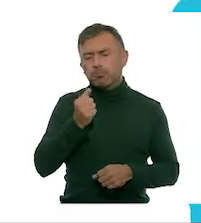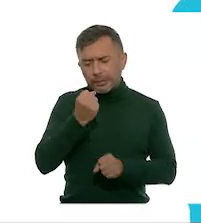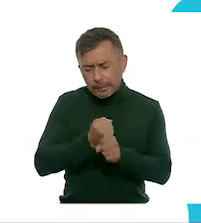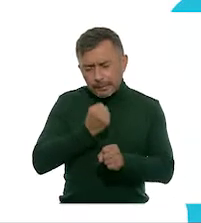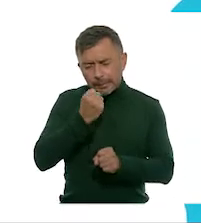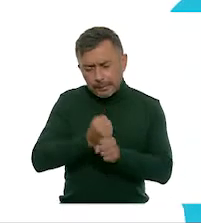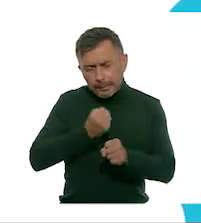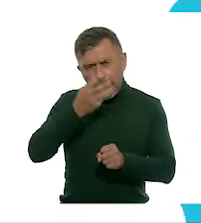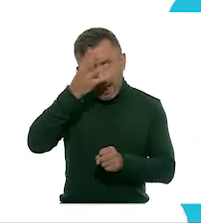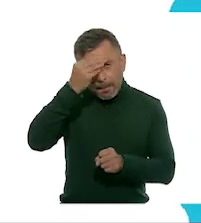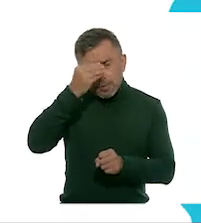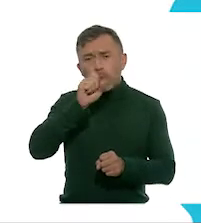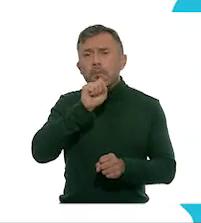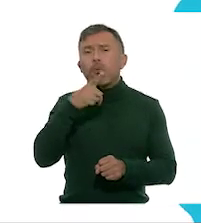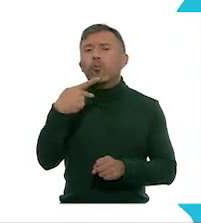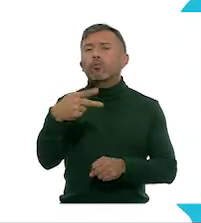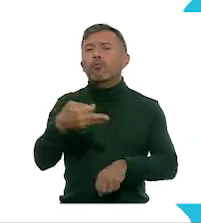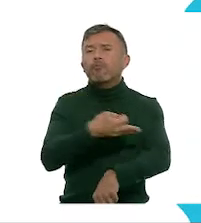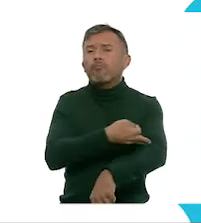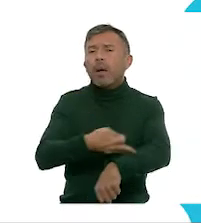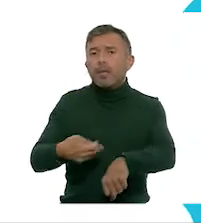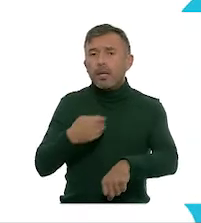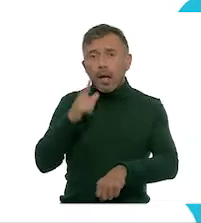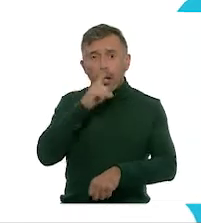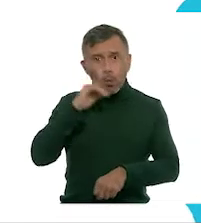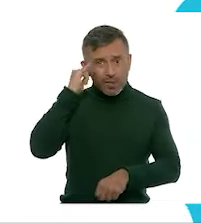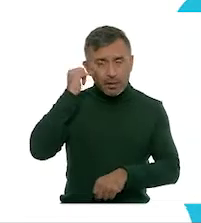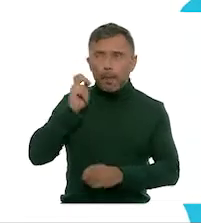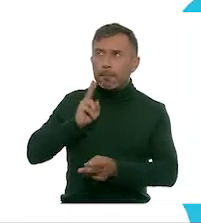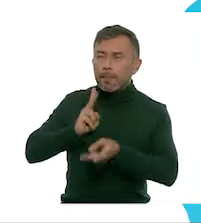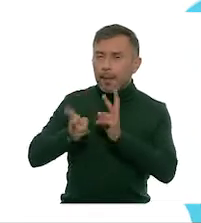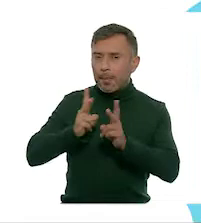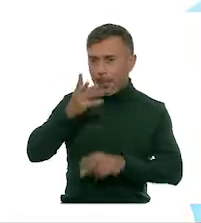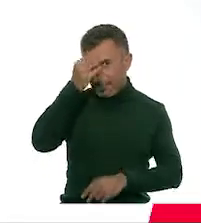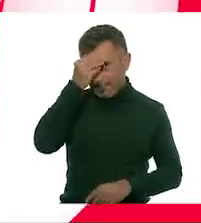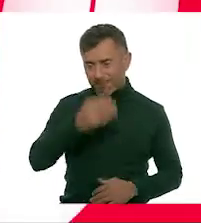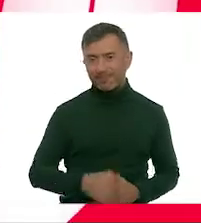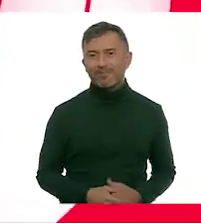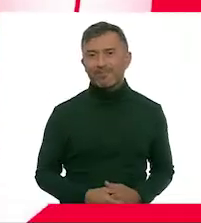y platicar con tu familia en tu lengua materna.